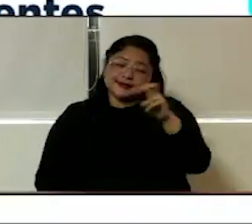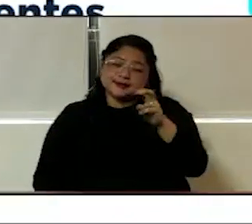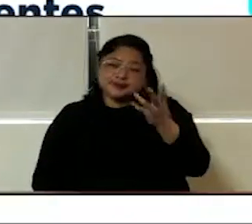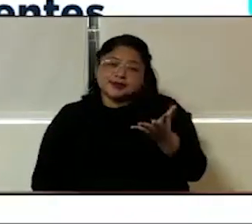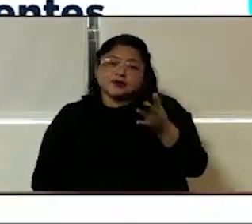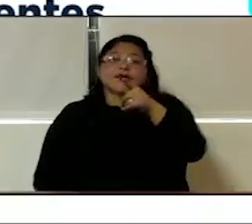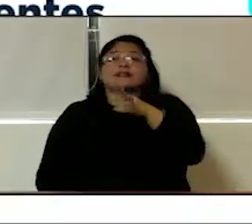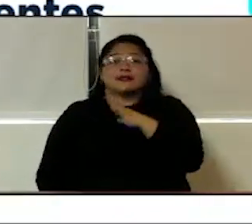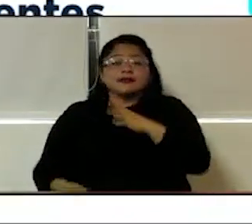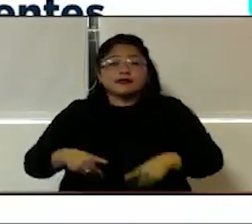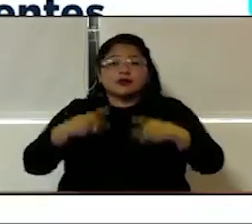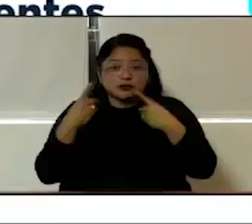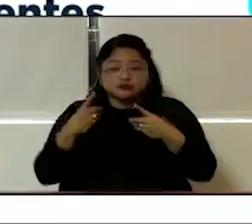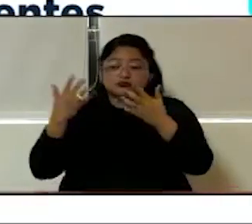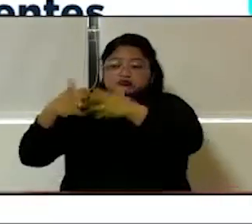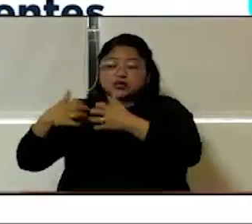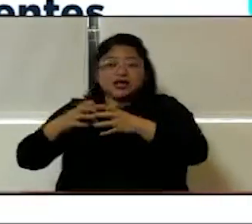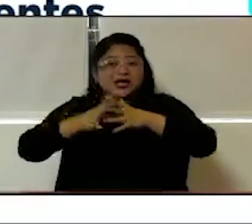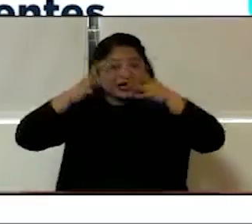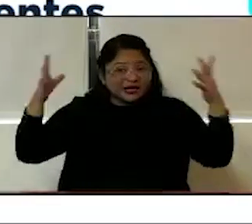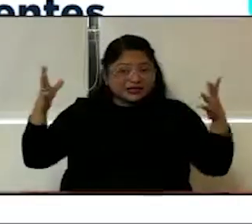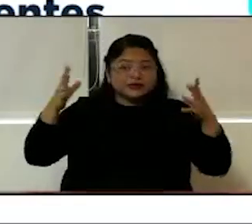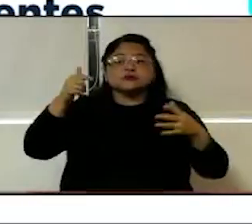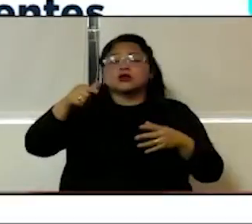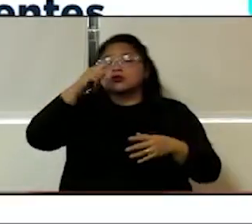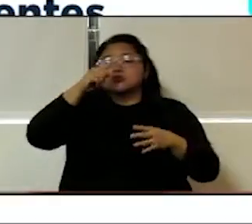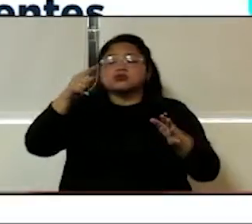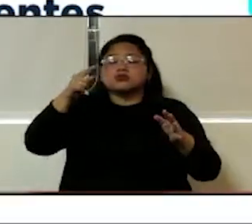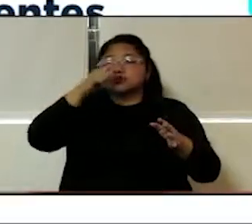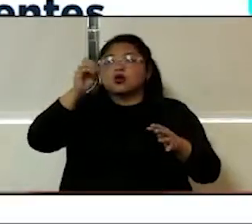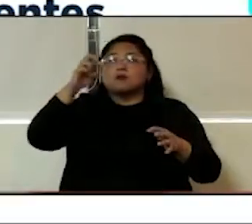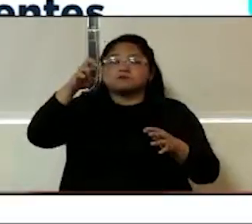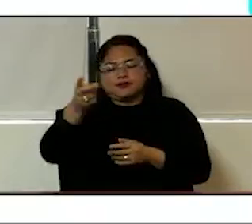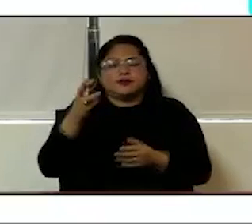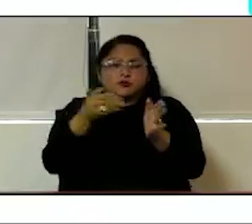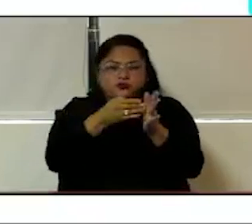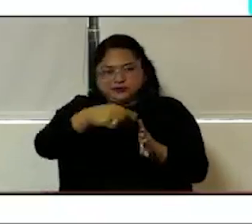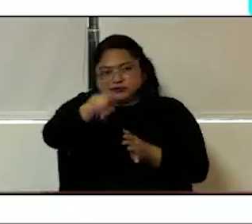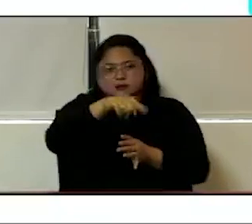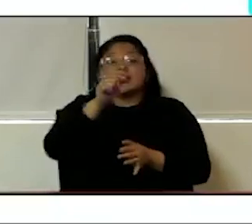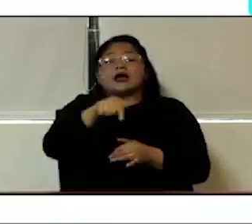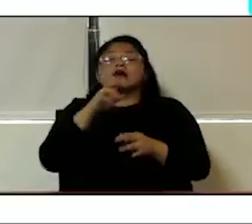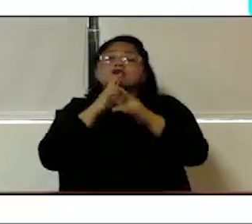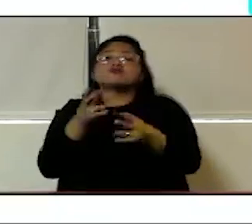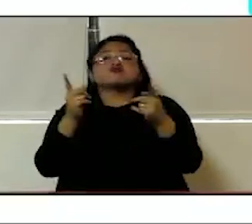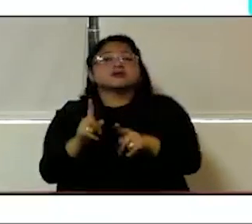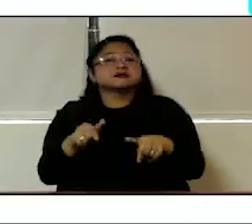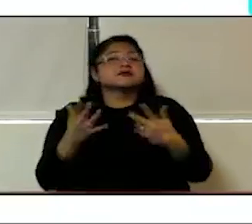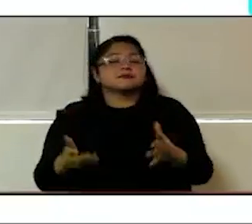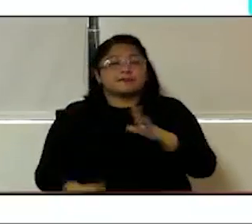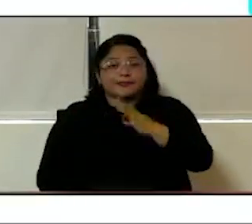241 contribuyentes y ha solicitado órdenes de captura para los representantes legales de las empresas involucradas hasta la